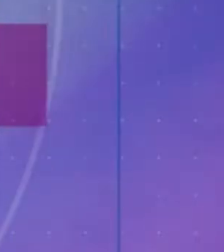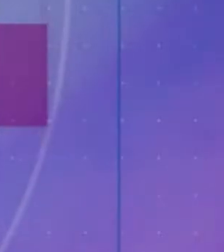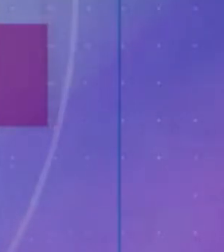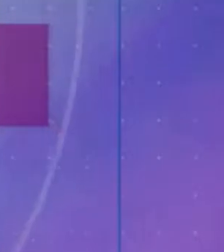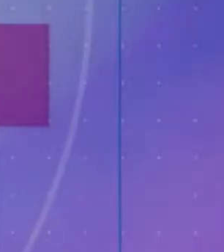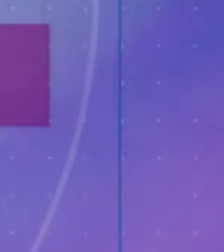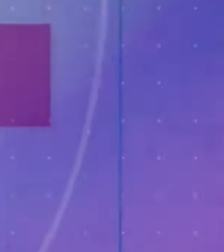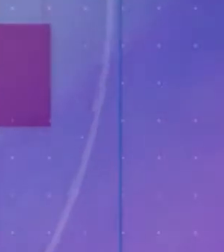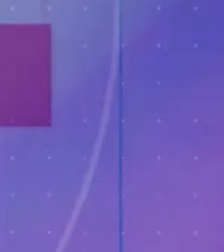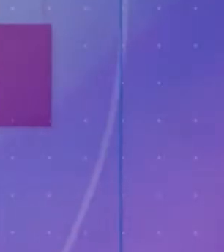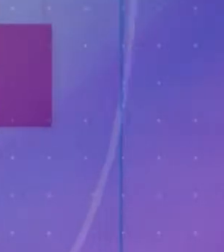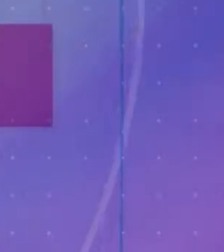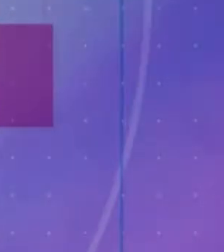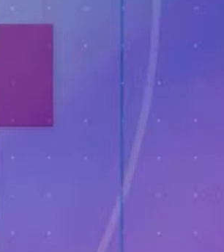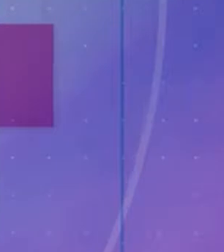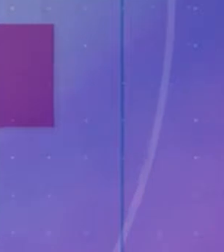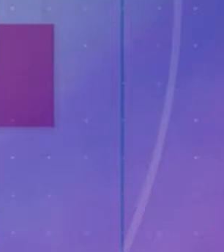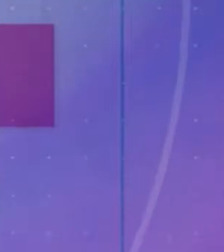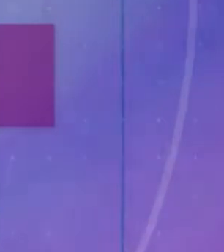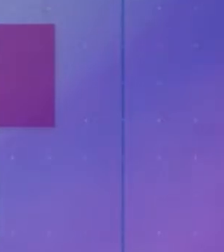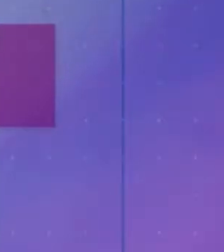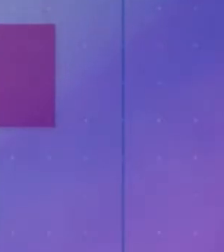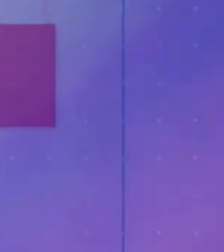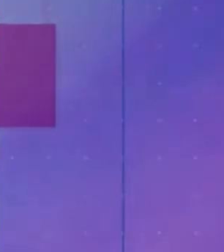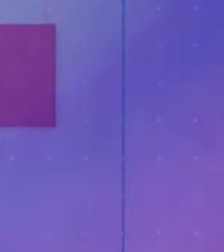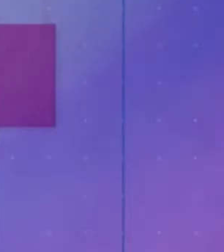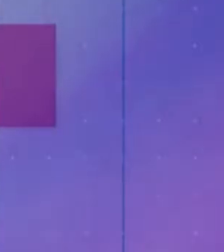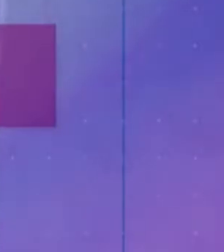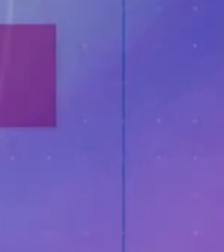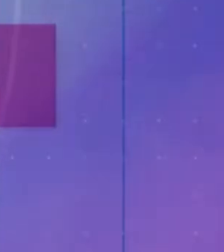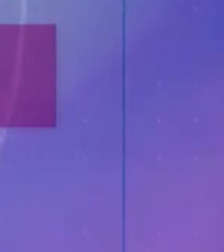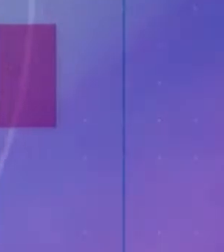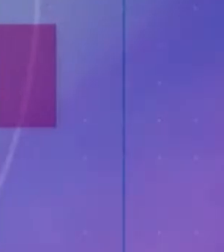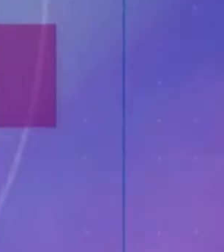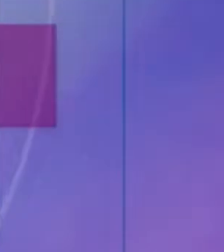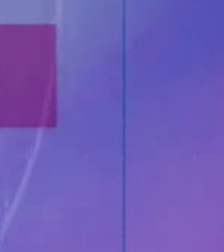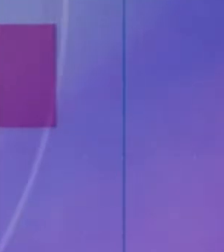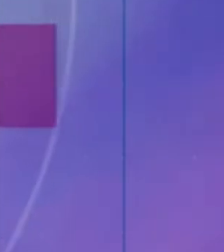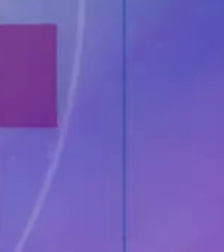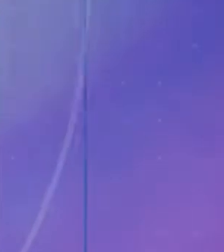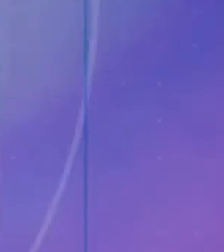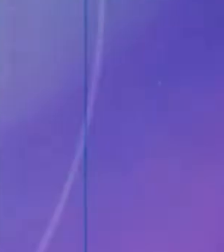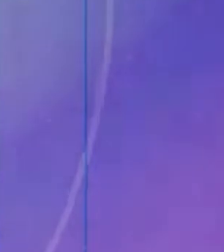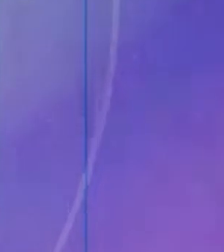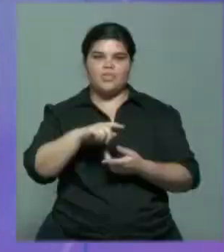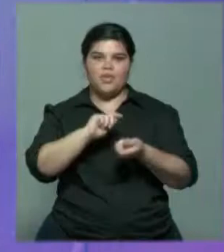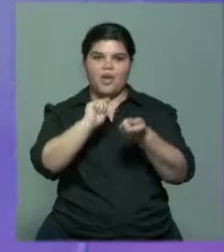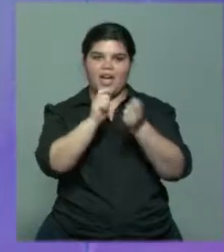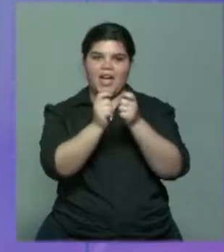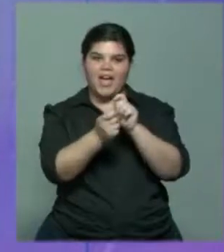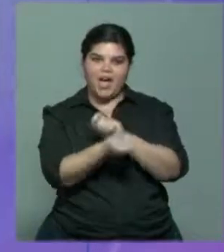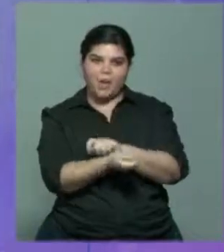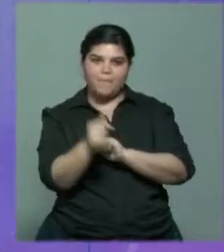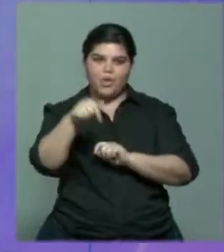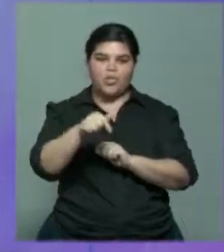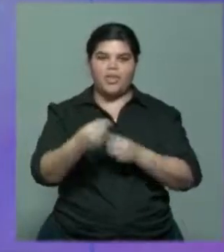modificaciones, con 19 votos afirmativos frente a 11 votos negativos. Se trata de una serie de modificaciones que van desde la prohibición